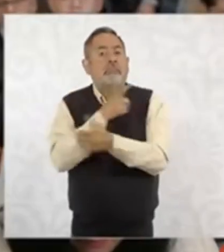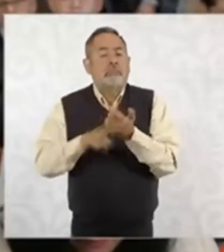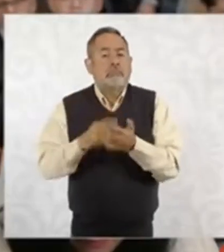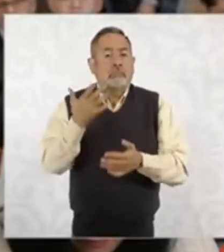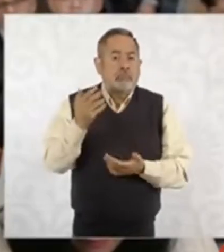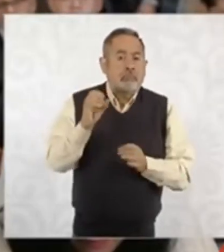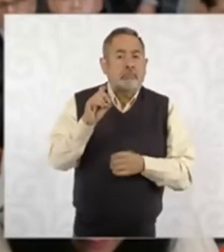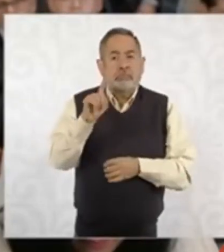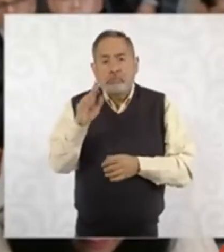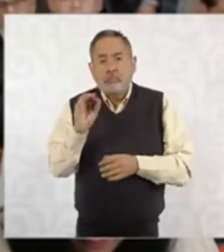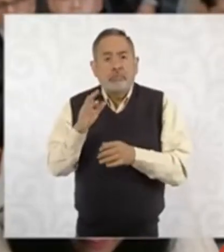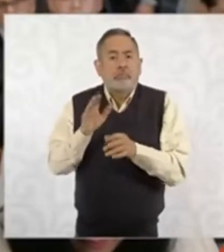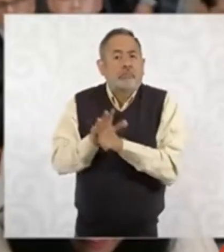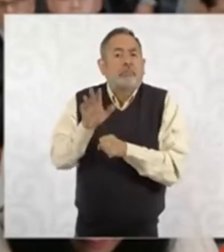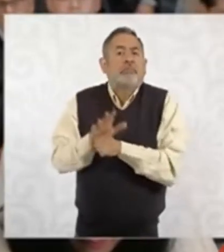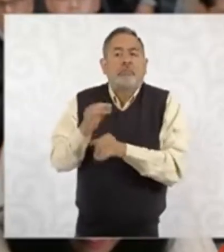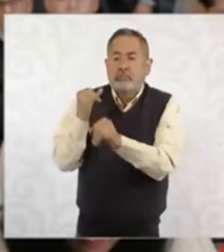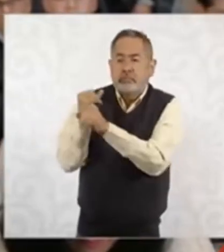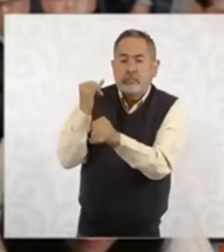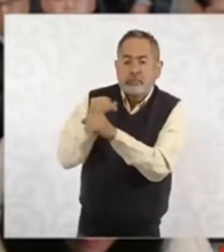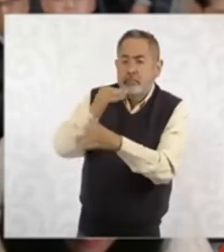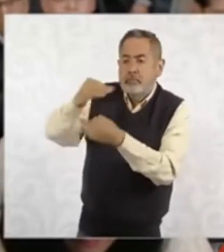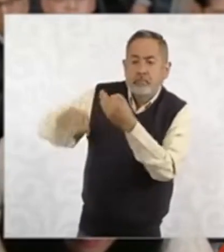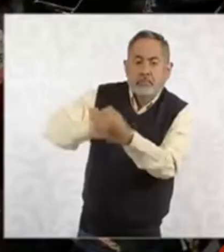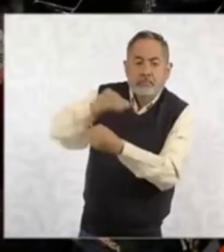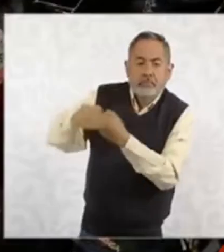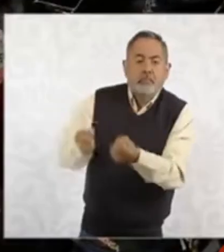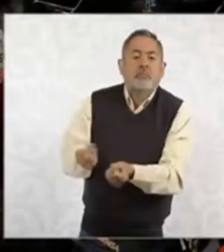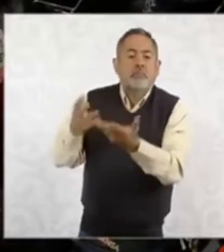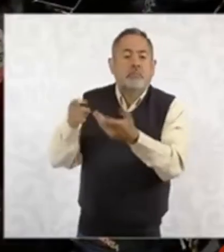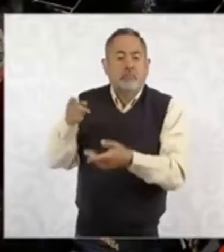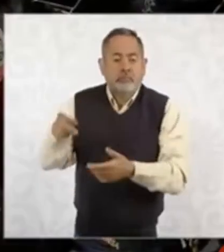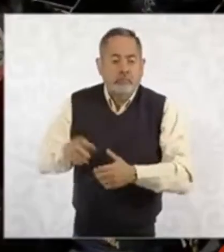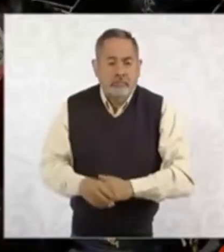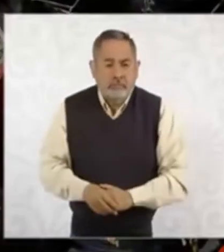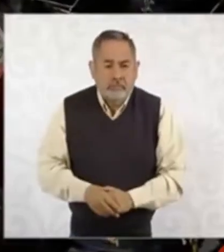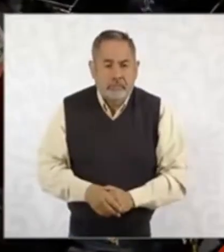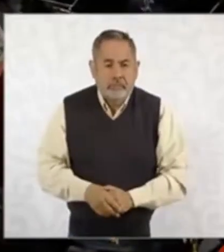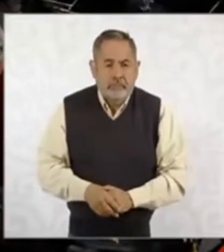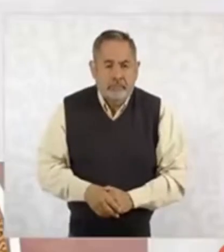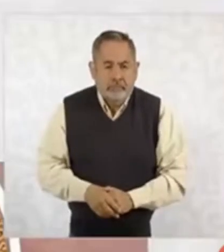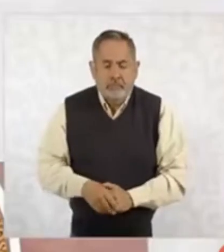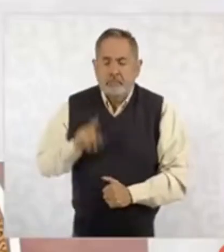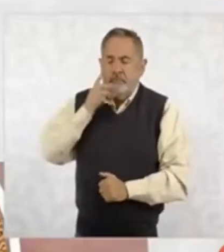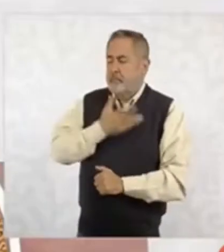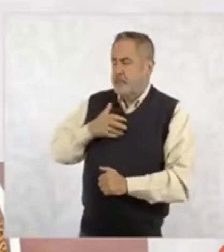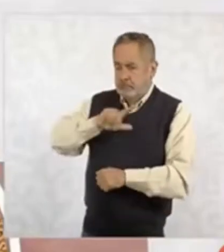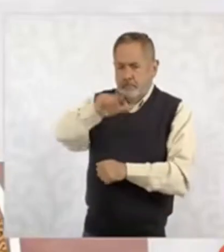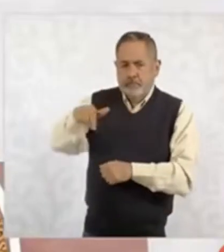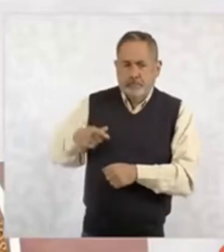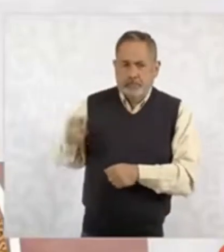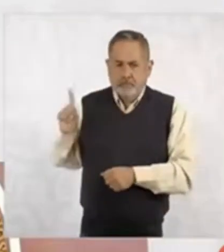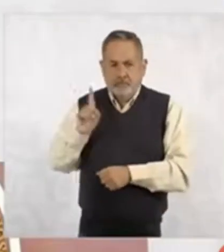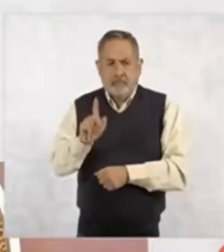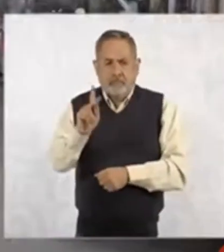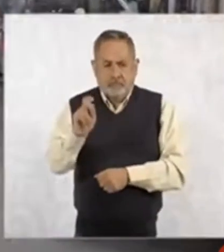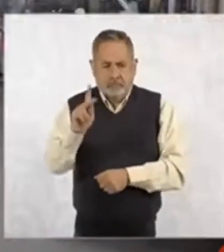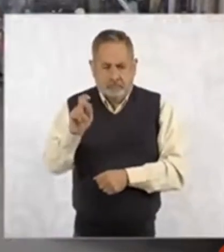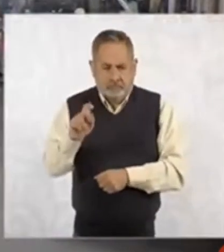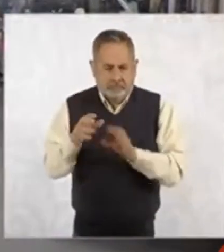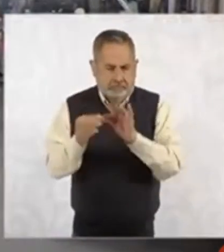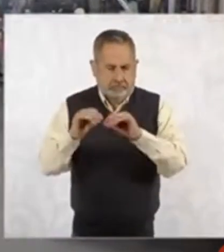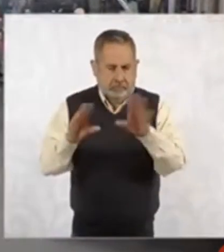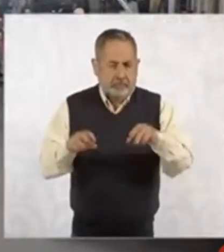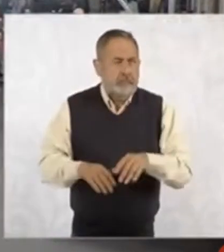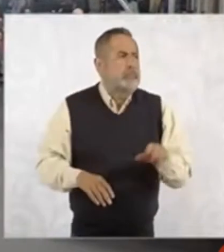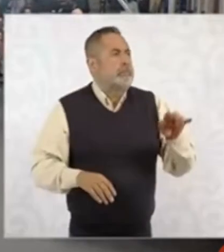70, al cuál % del internet para todos. Invitamos a Pepe Merino para que pueda exponerlo. Y sobre